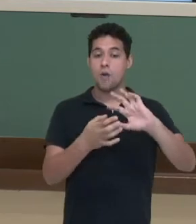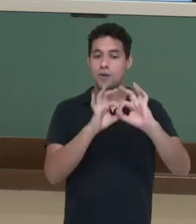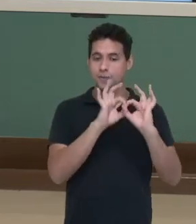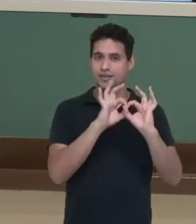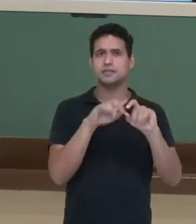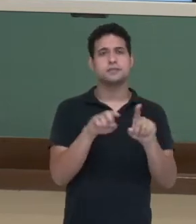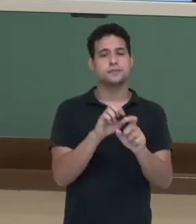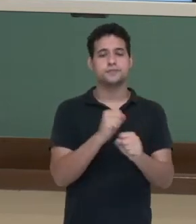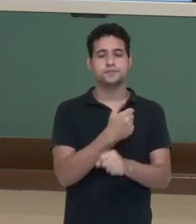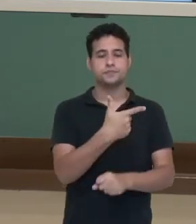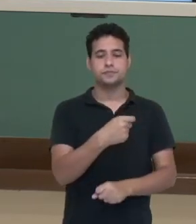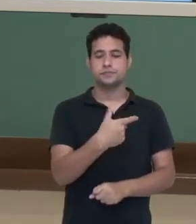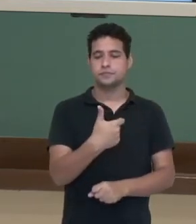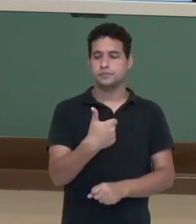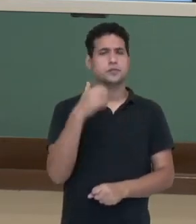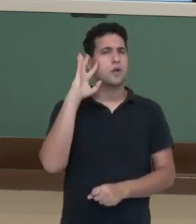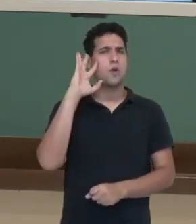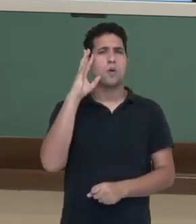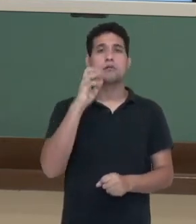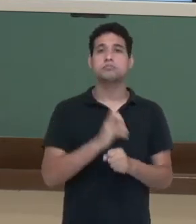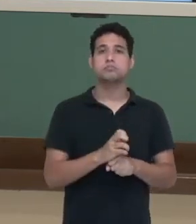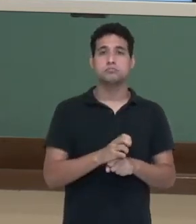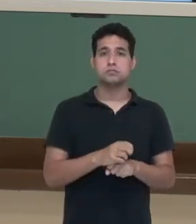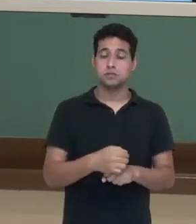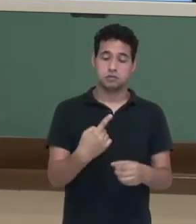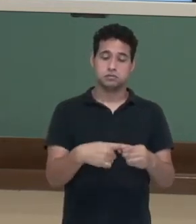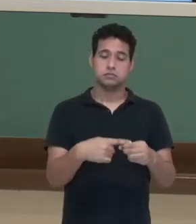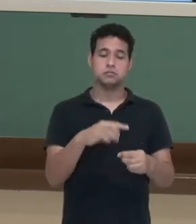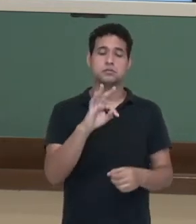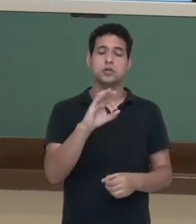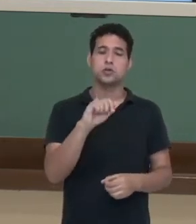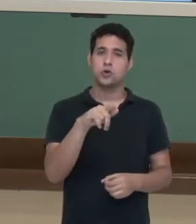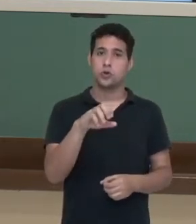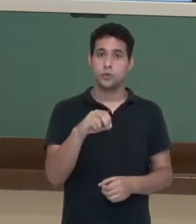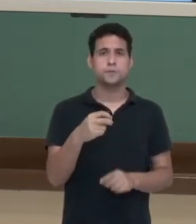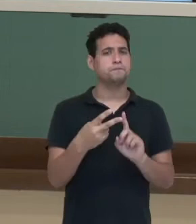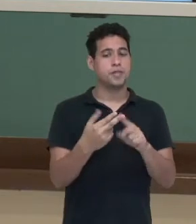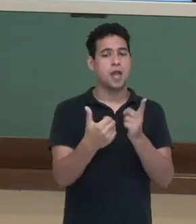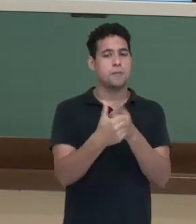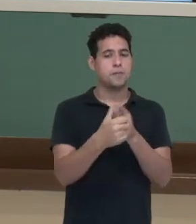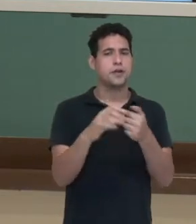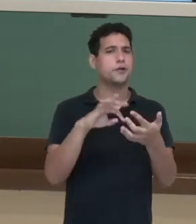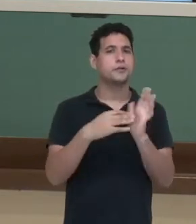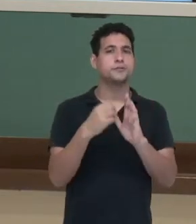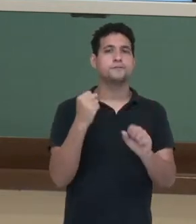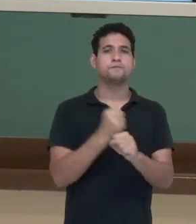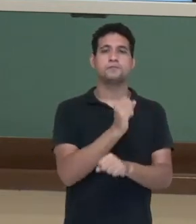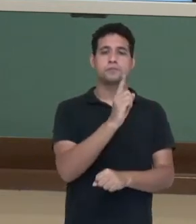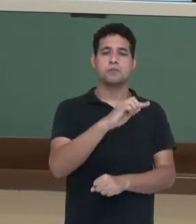Olimpíada de 2021 aconteceu em Tóquio pela segunda vez. A primeira foi em